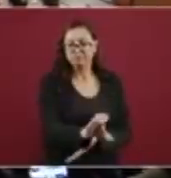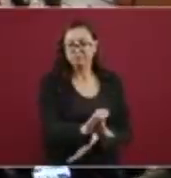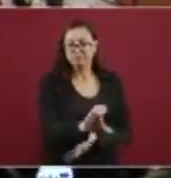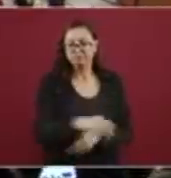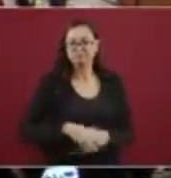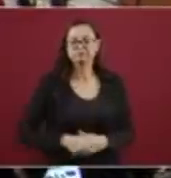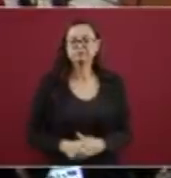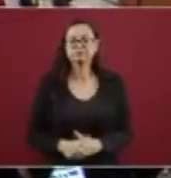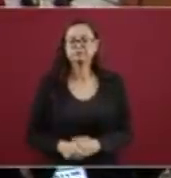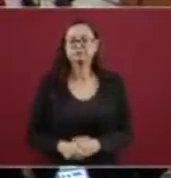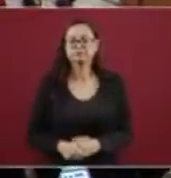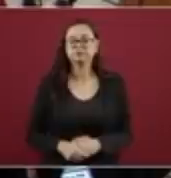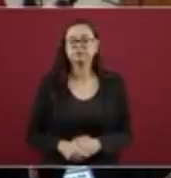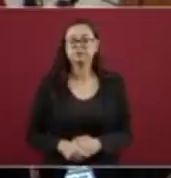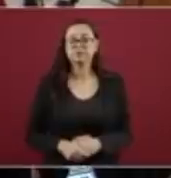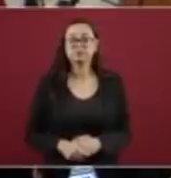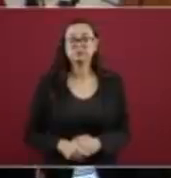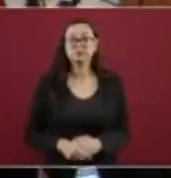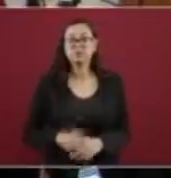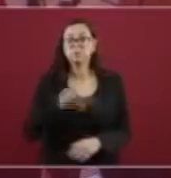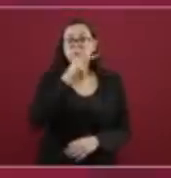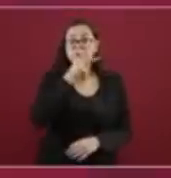ellos deciden